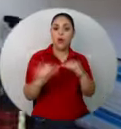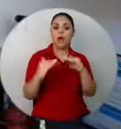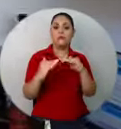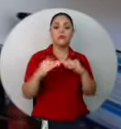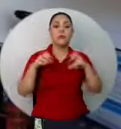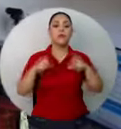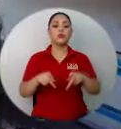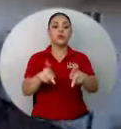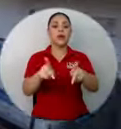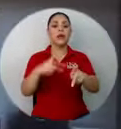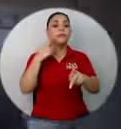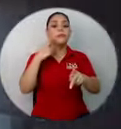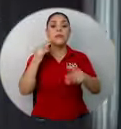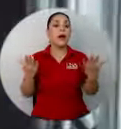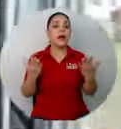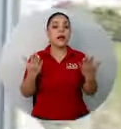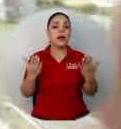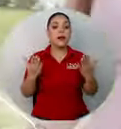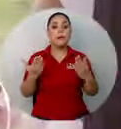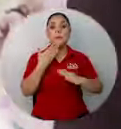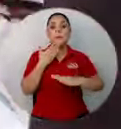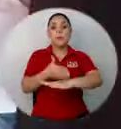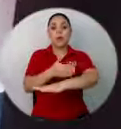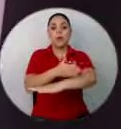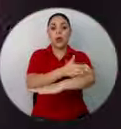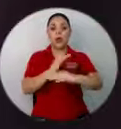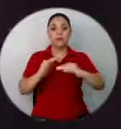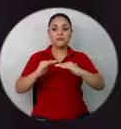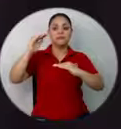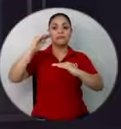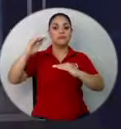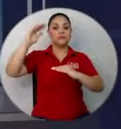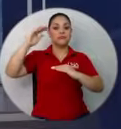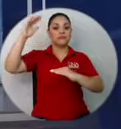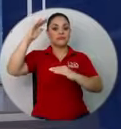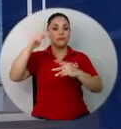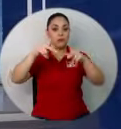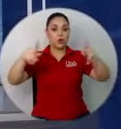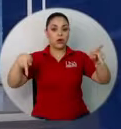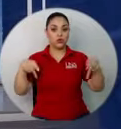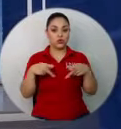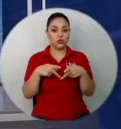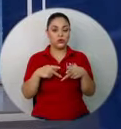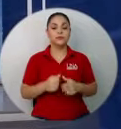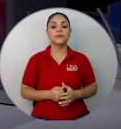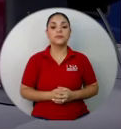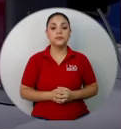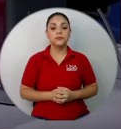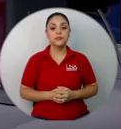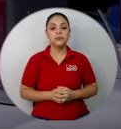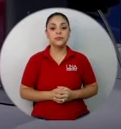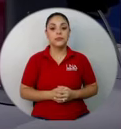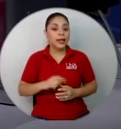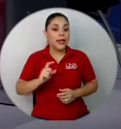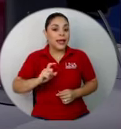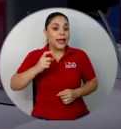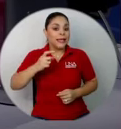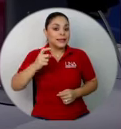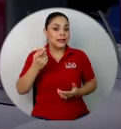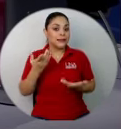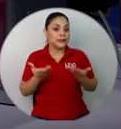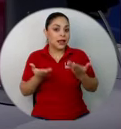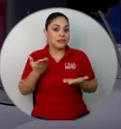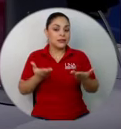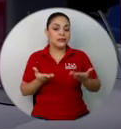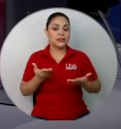de oportunidades para ascender en caso de salir algún puesto. Incentivos no salariales que se